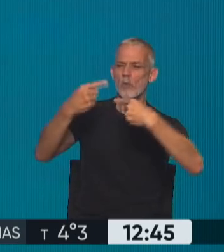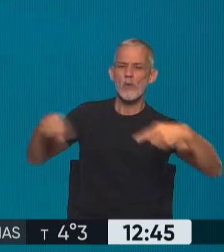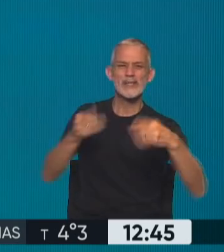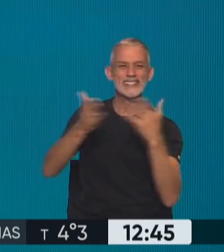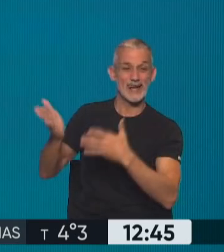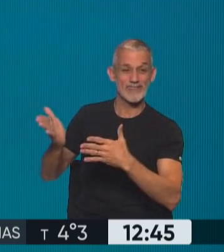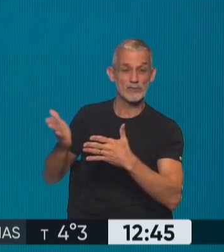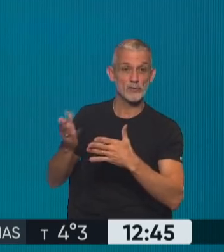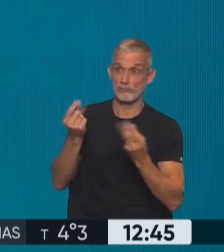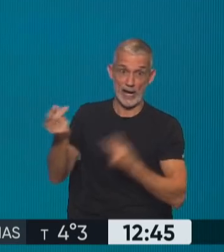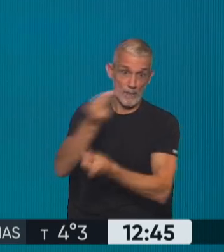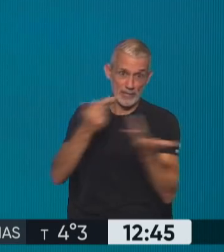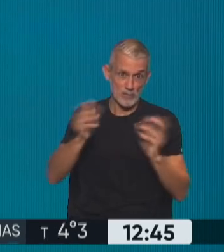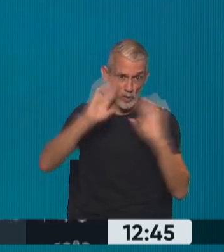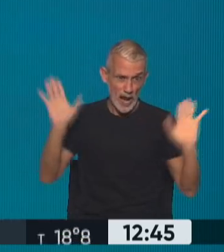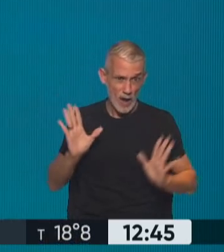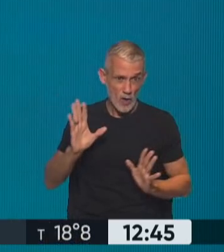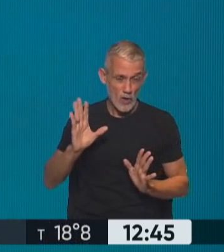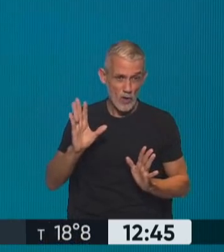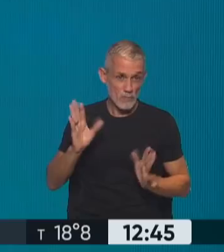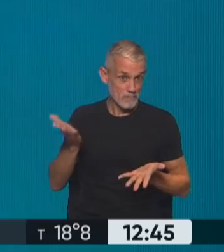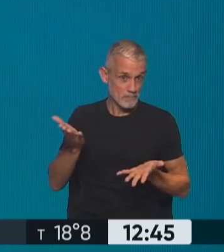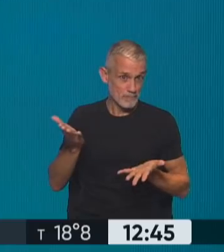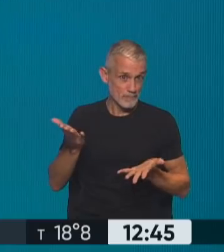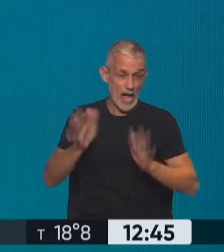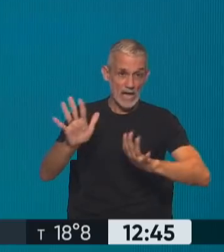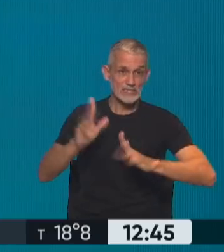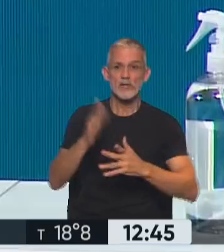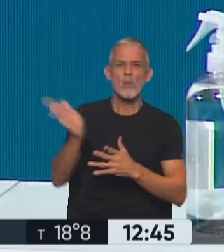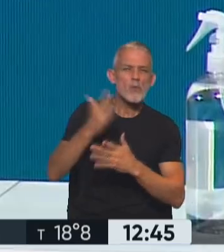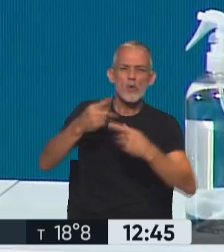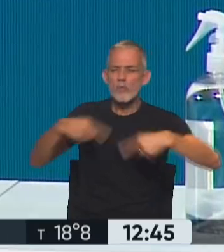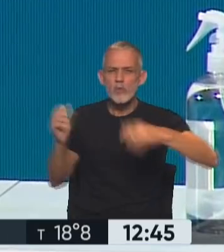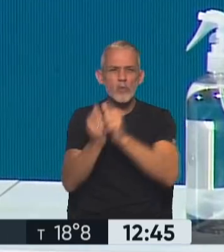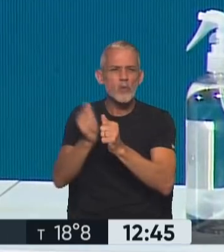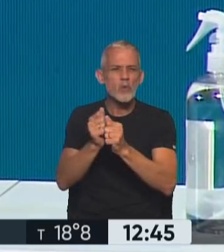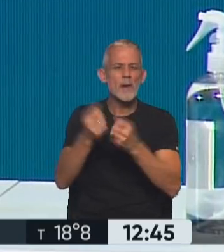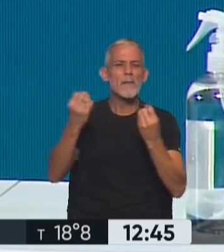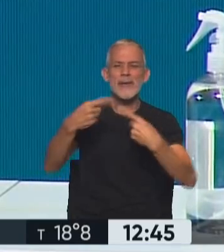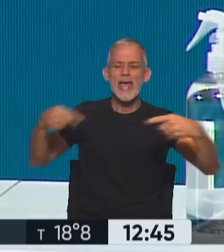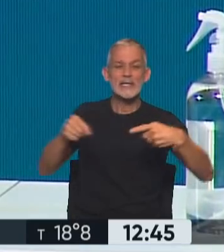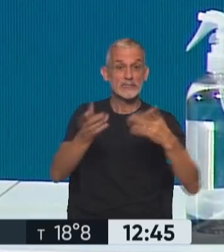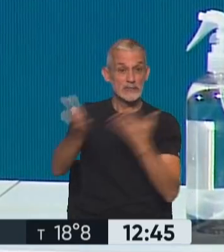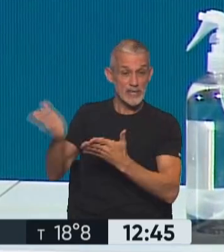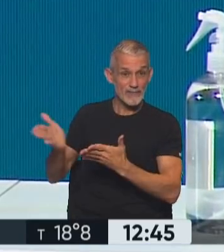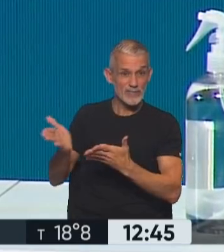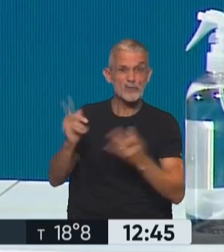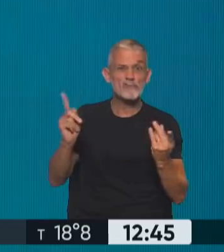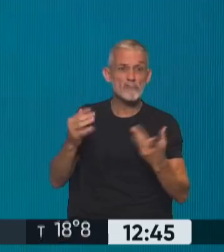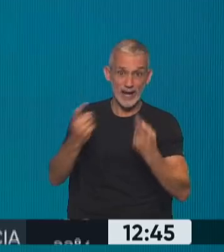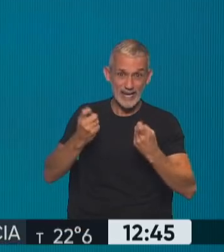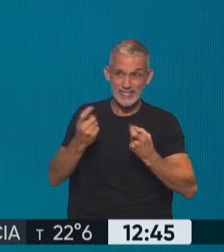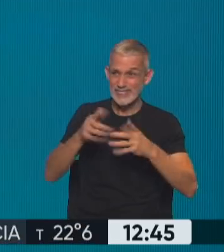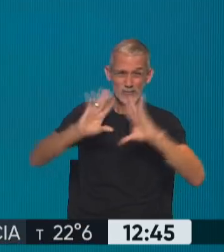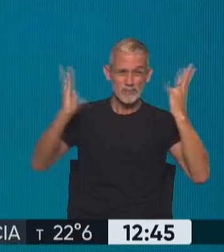y servicios. Está claro que la producción de bienes y servicios que necesita la humanidad,